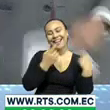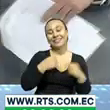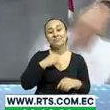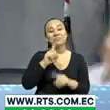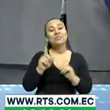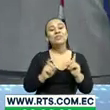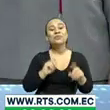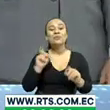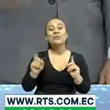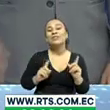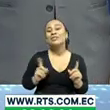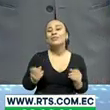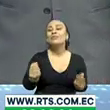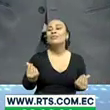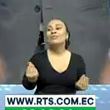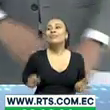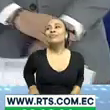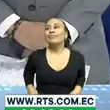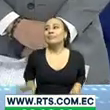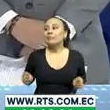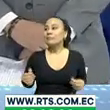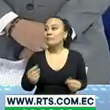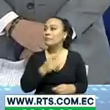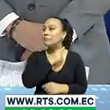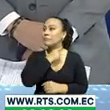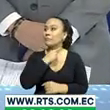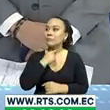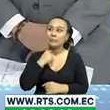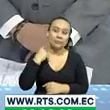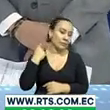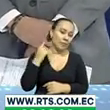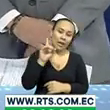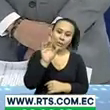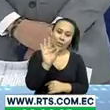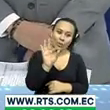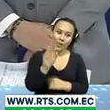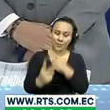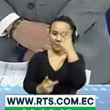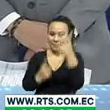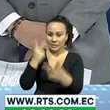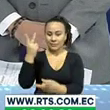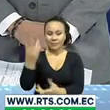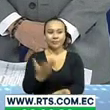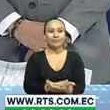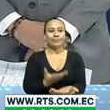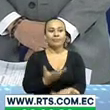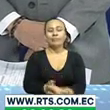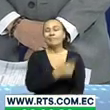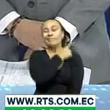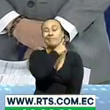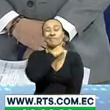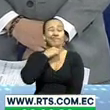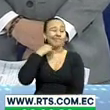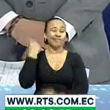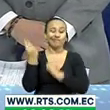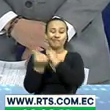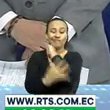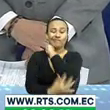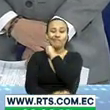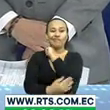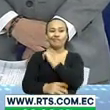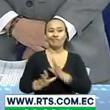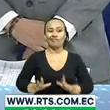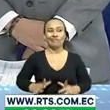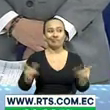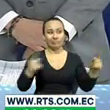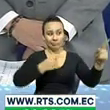pregunto. ¿Cómo va a tener billetes de esa época? Quiere decir, entonces, ¿en qué se beneficia el turismo? Si billetes, no hay viajes. Solo los pelucones como José